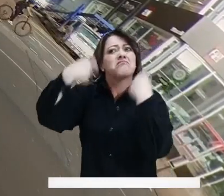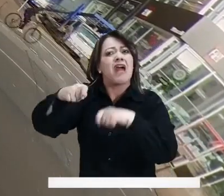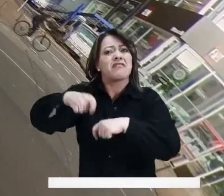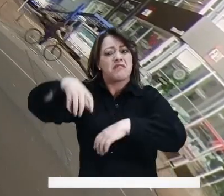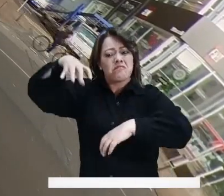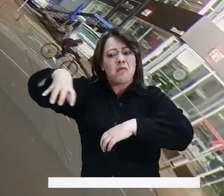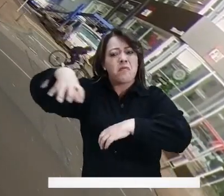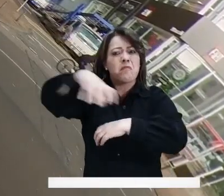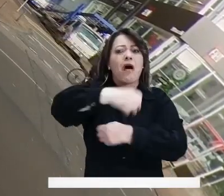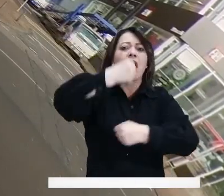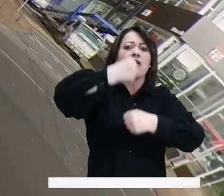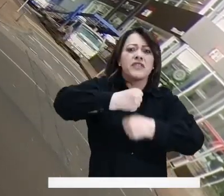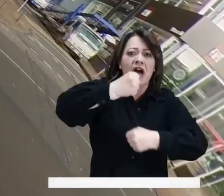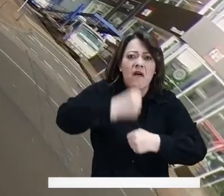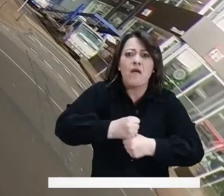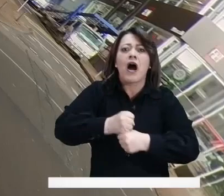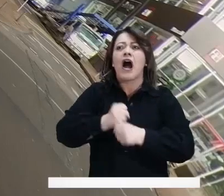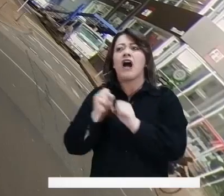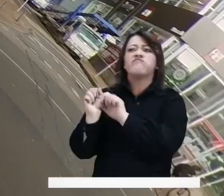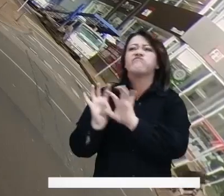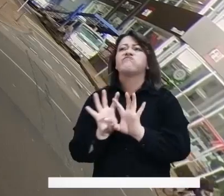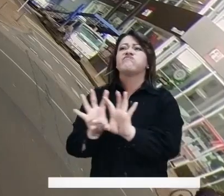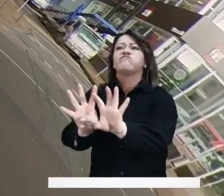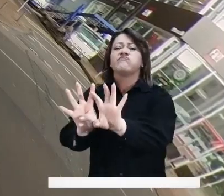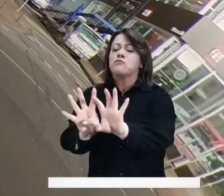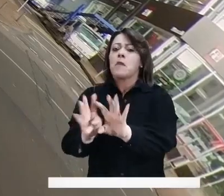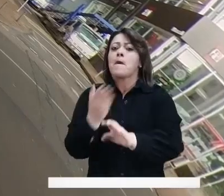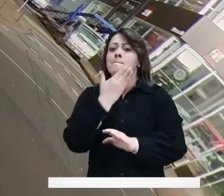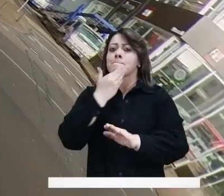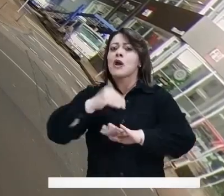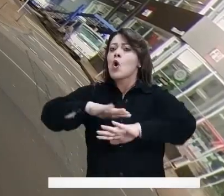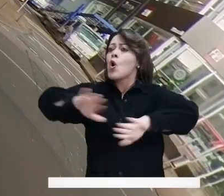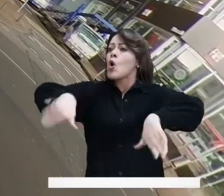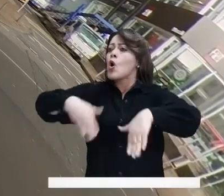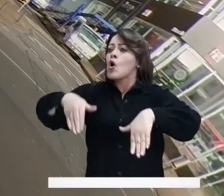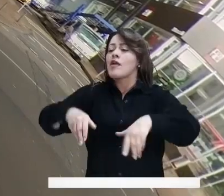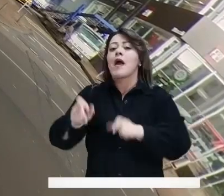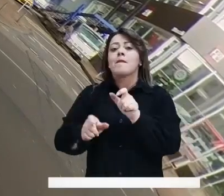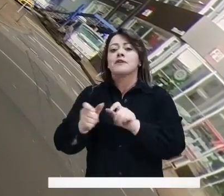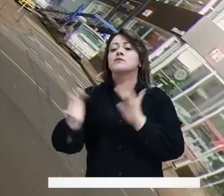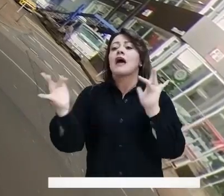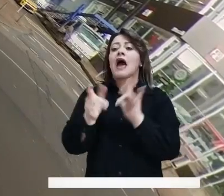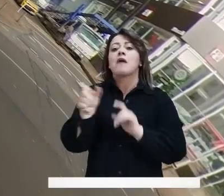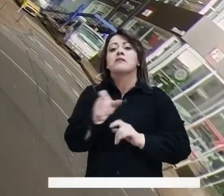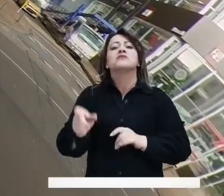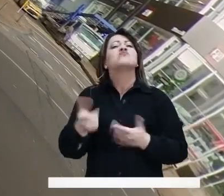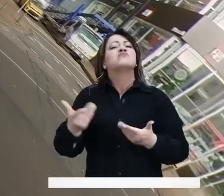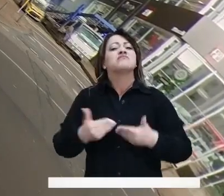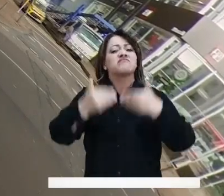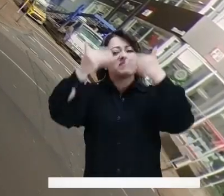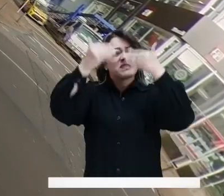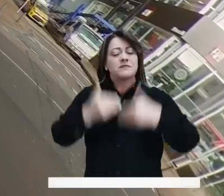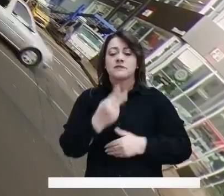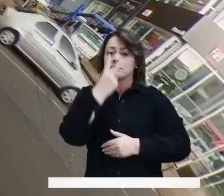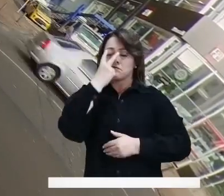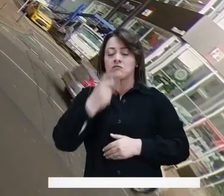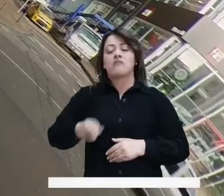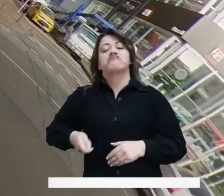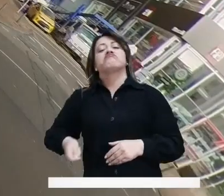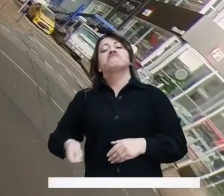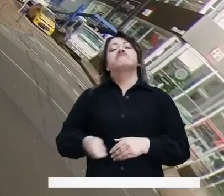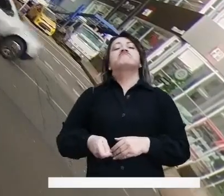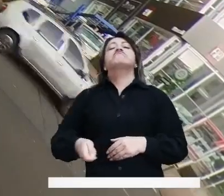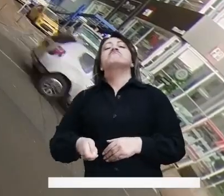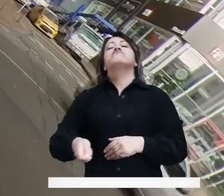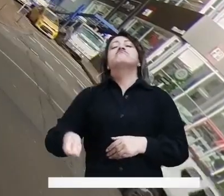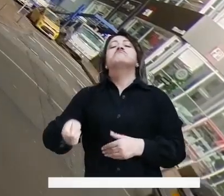esta tableta es específicamente para ellos. Entonces pienso que no ocupar las vías con ventas ambulantes o atravesándonos,